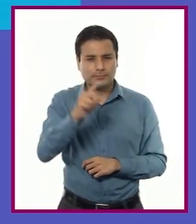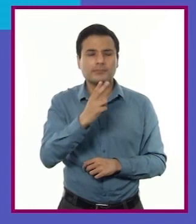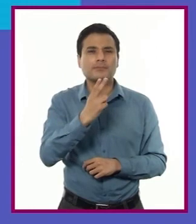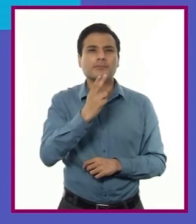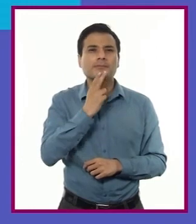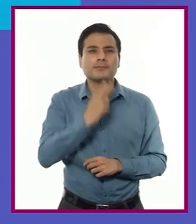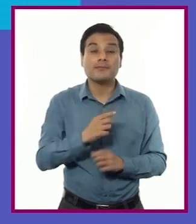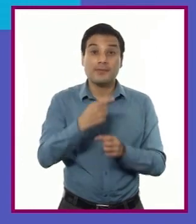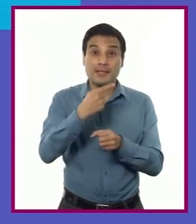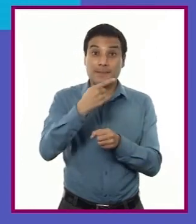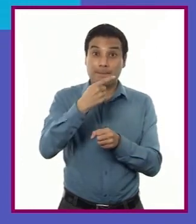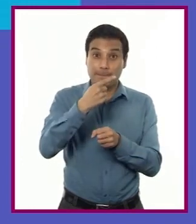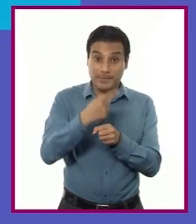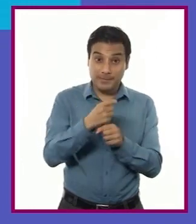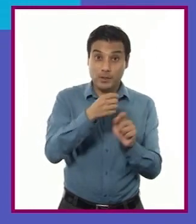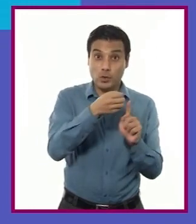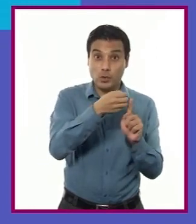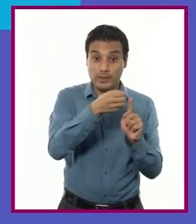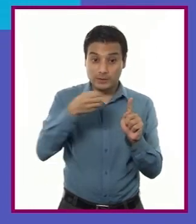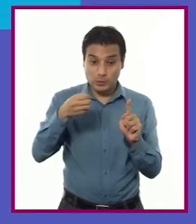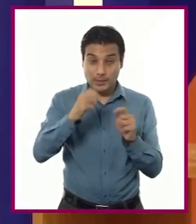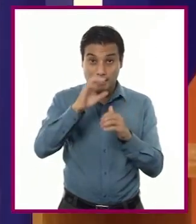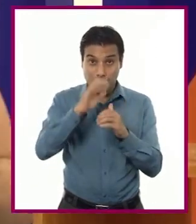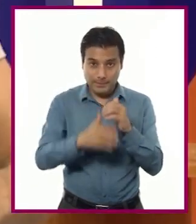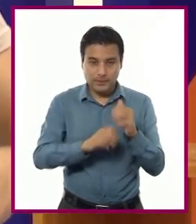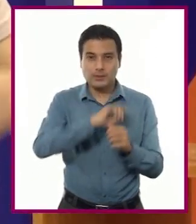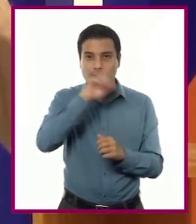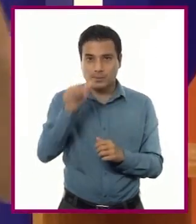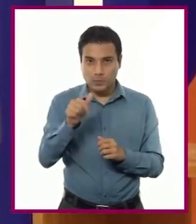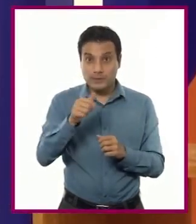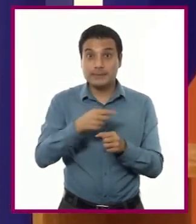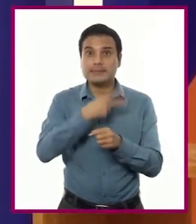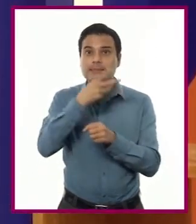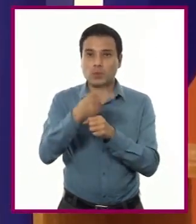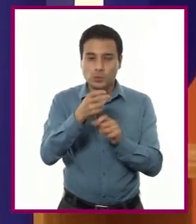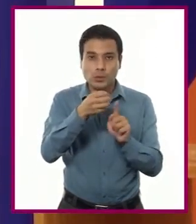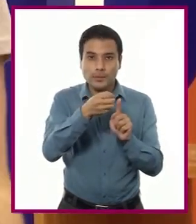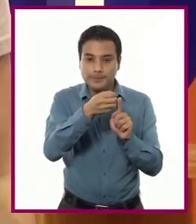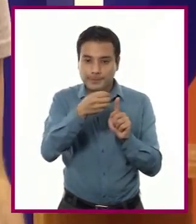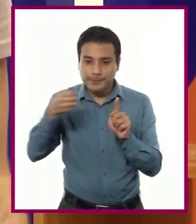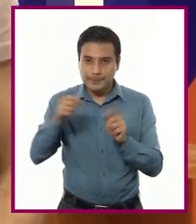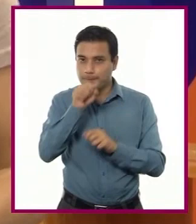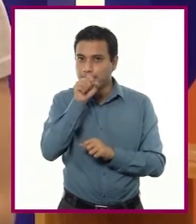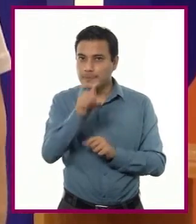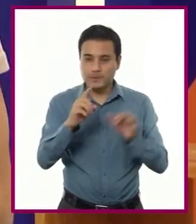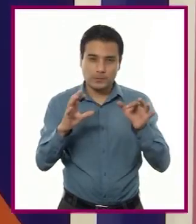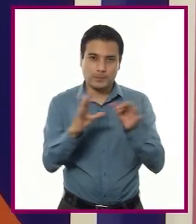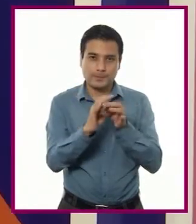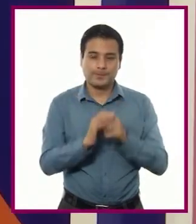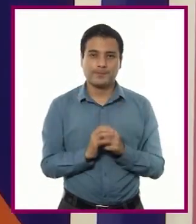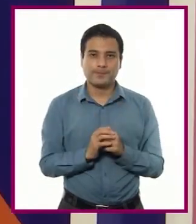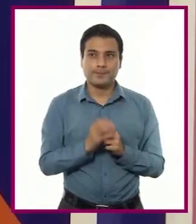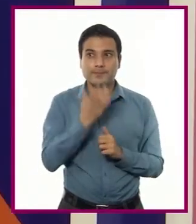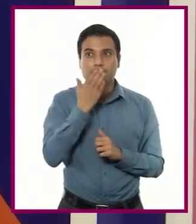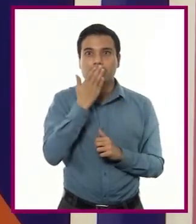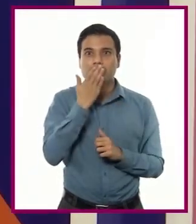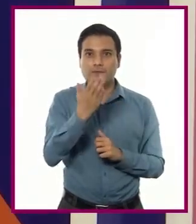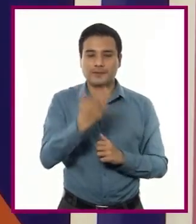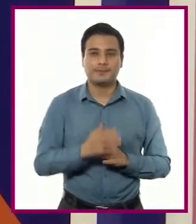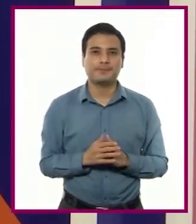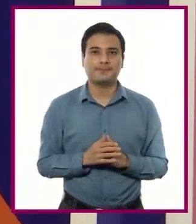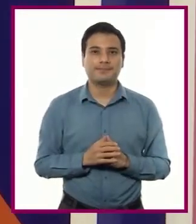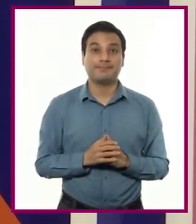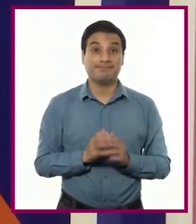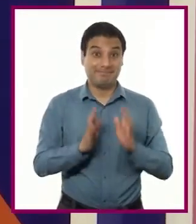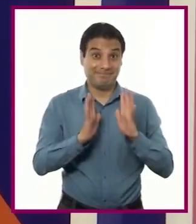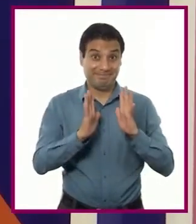primer enunciado e inicia otra que complementa la idea que se trabaja en ese párrafo. Muy bien. Como